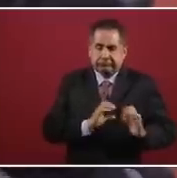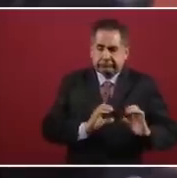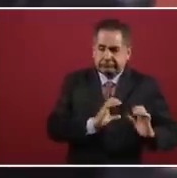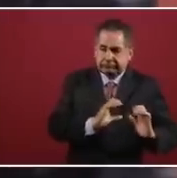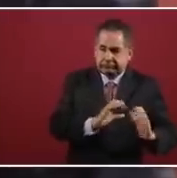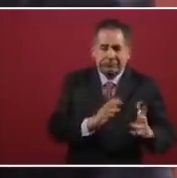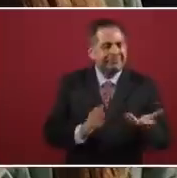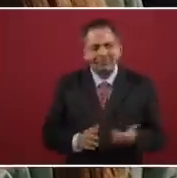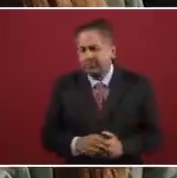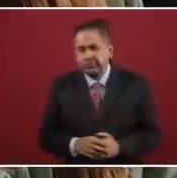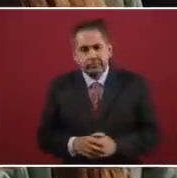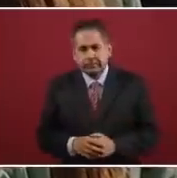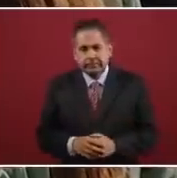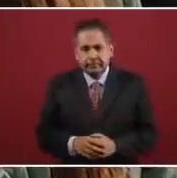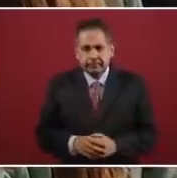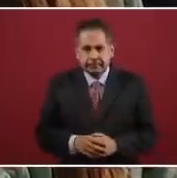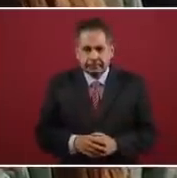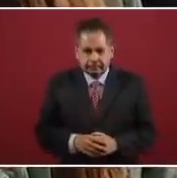que